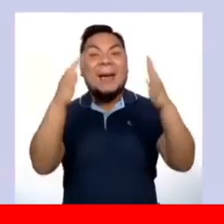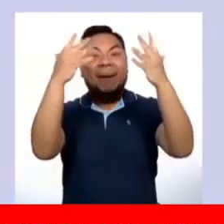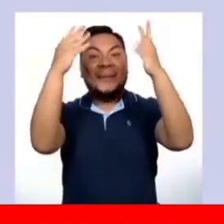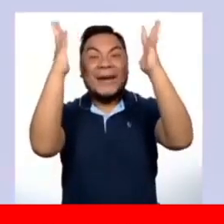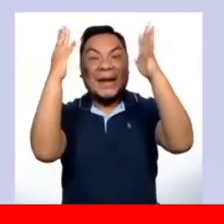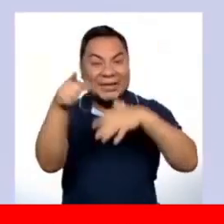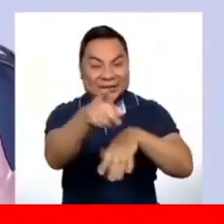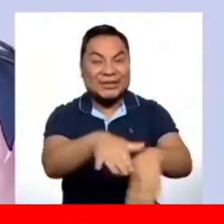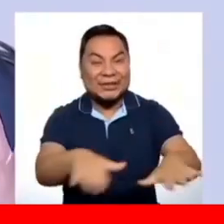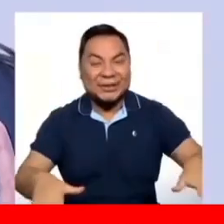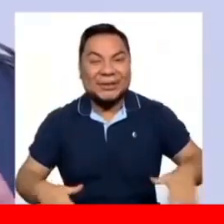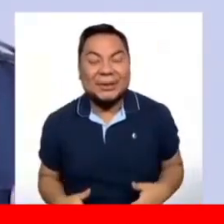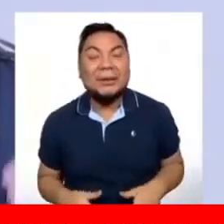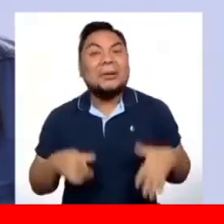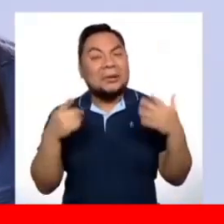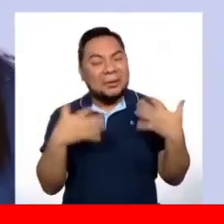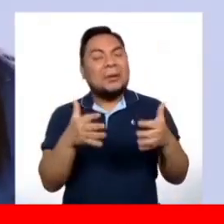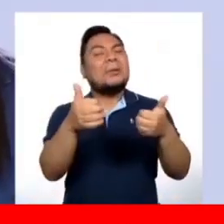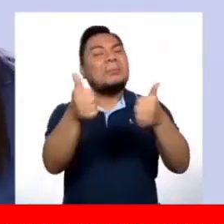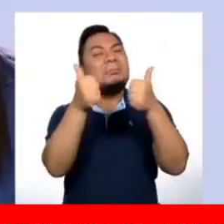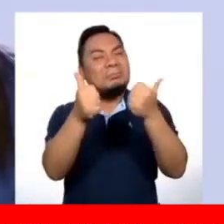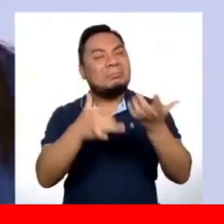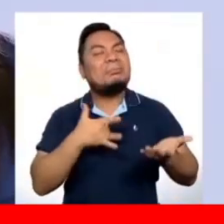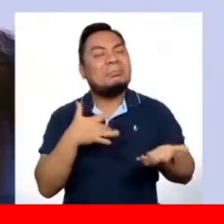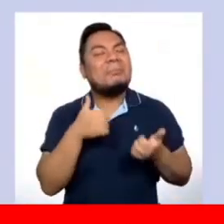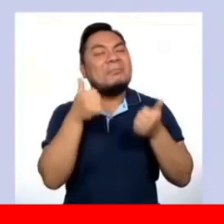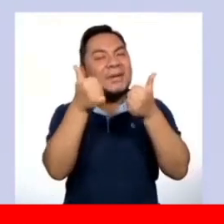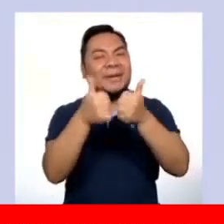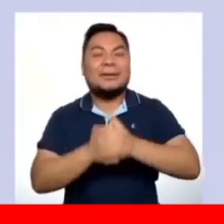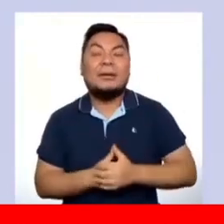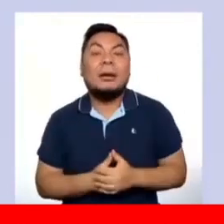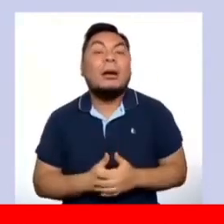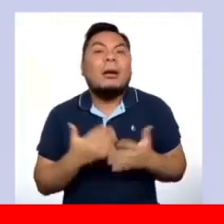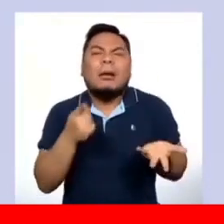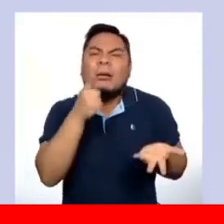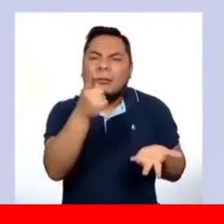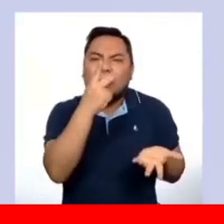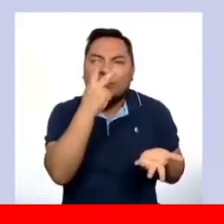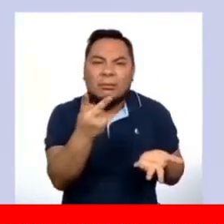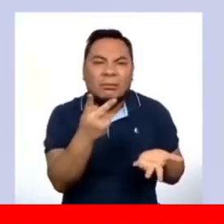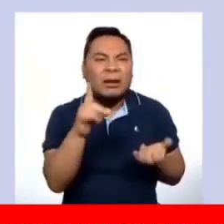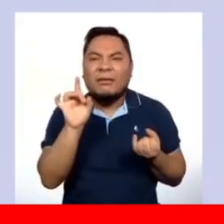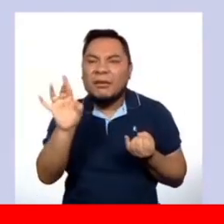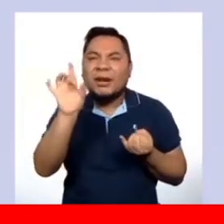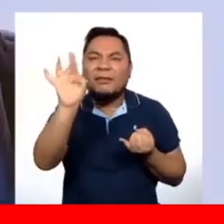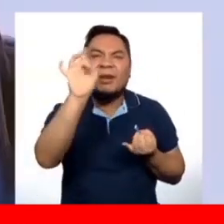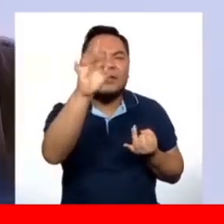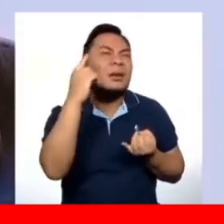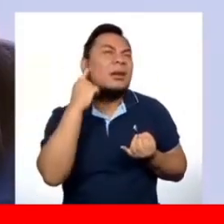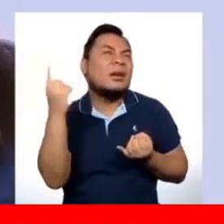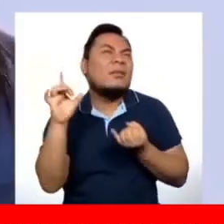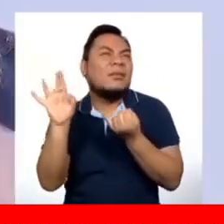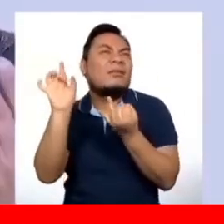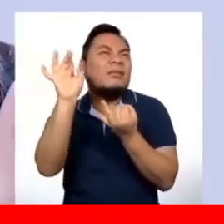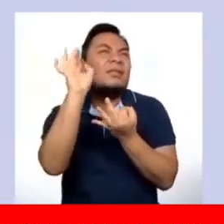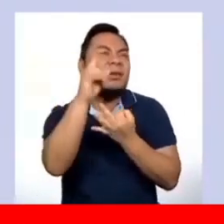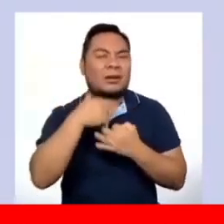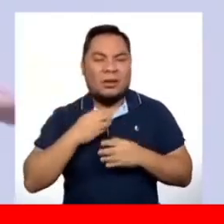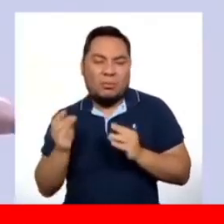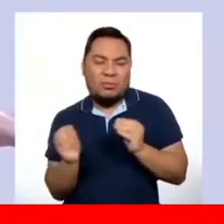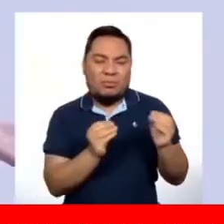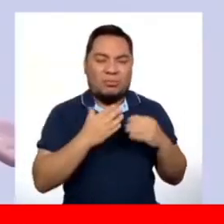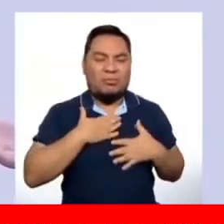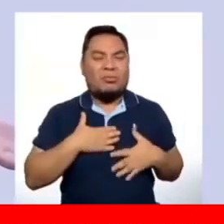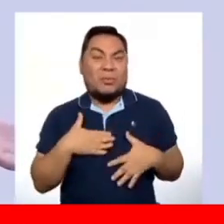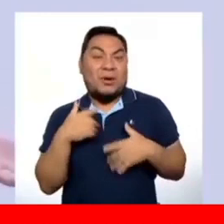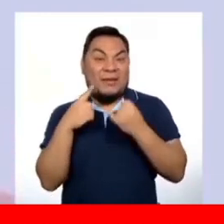¡Bravo, niñas y niños! Lo han hecho muy bien. ¿Han notado cómo los diferentes ritmos hacen que nos movamos de